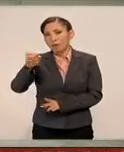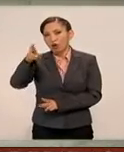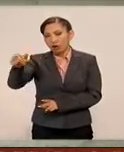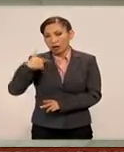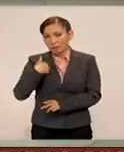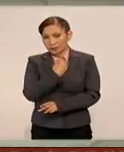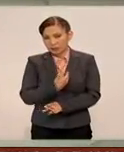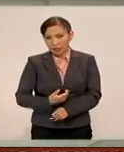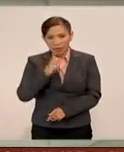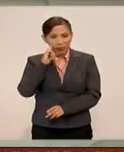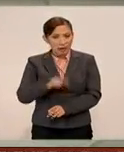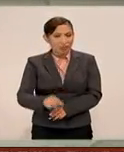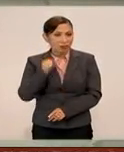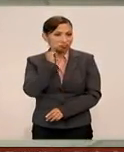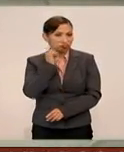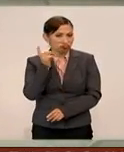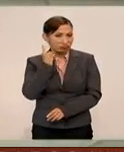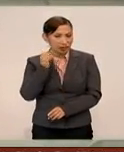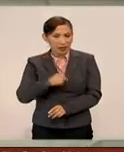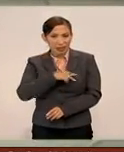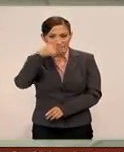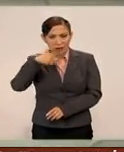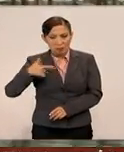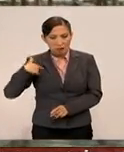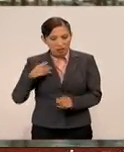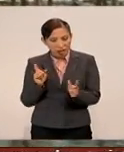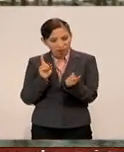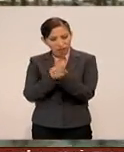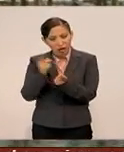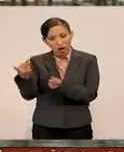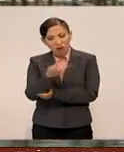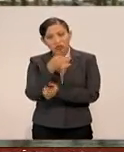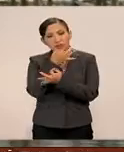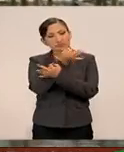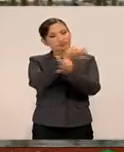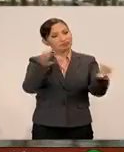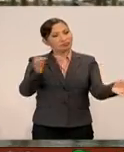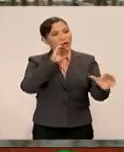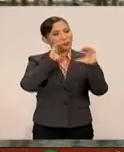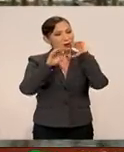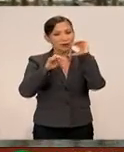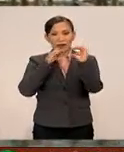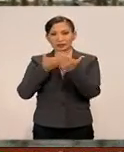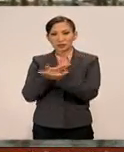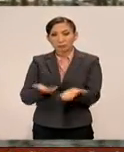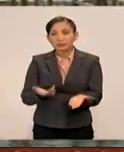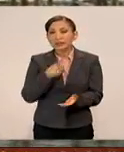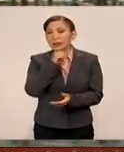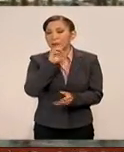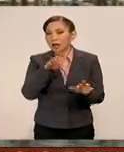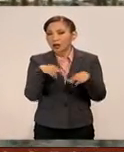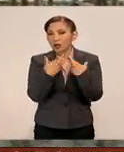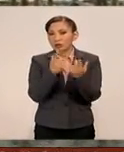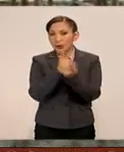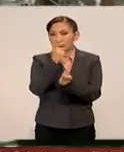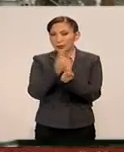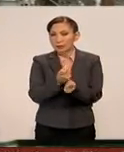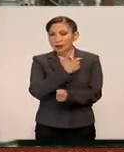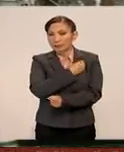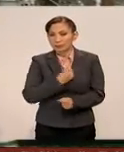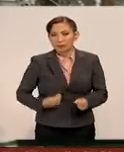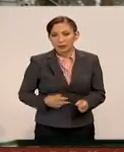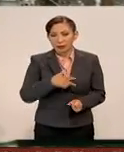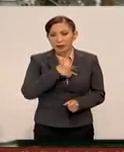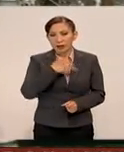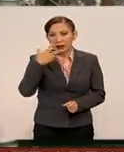por la presidenta del Parlamento de Dinamarca, y se espera que ambos emitan un mensaje a los medios de comunicación. Además, se reunirá con el primer ministro de